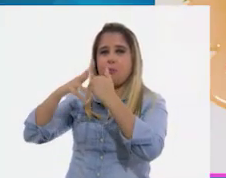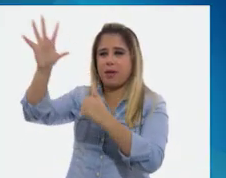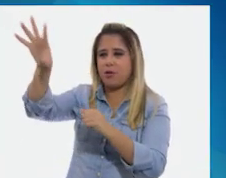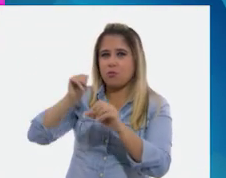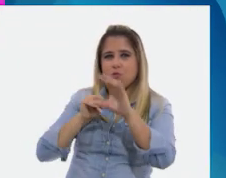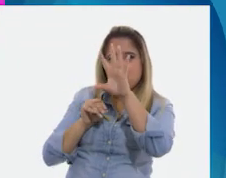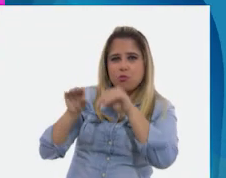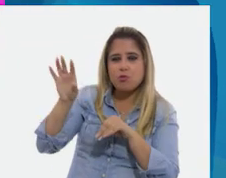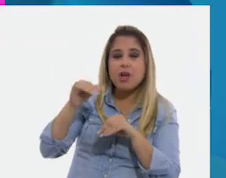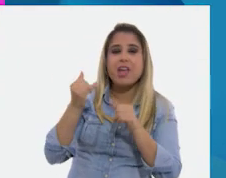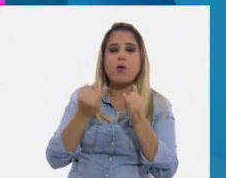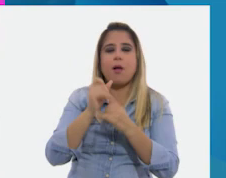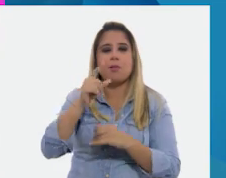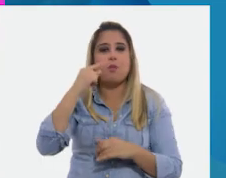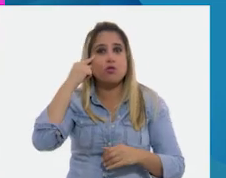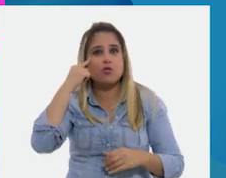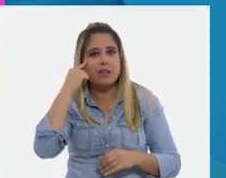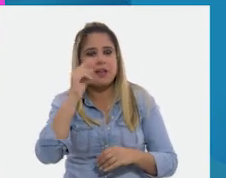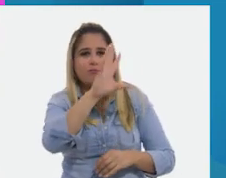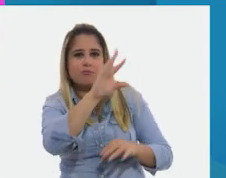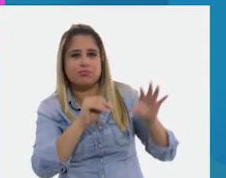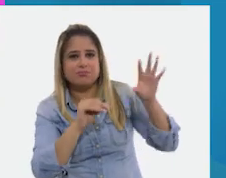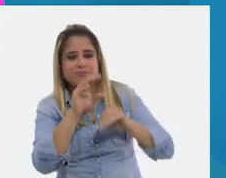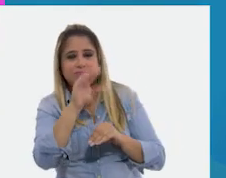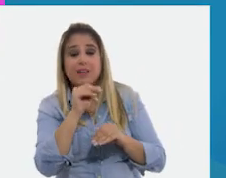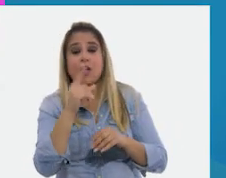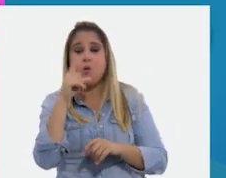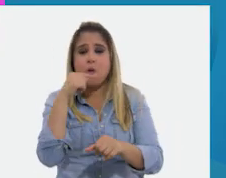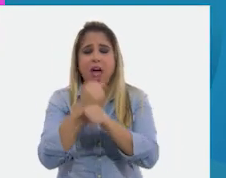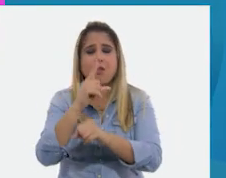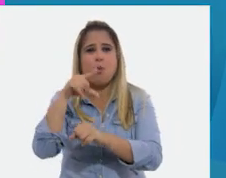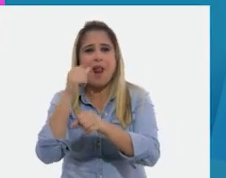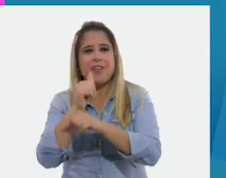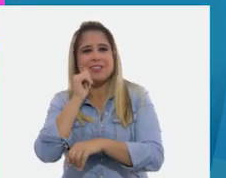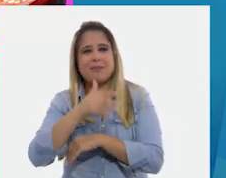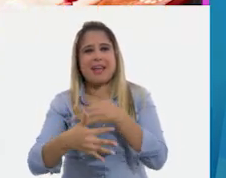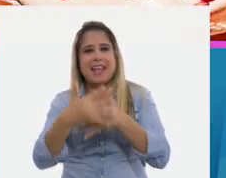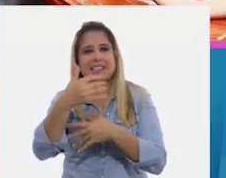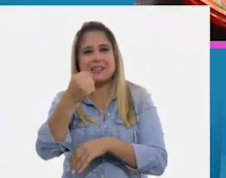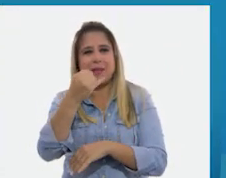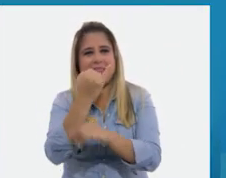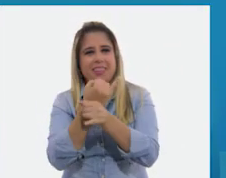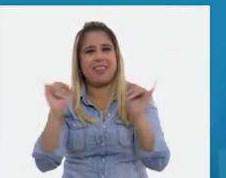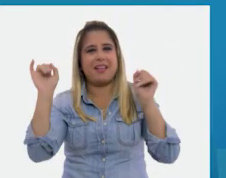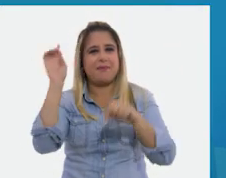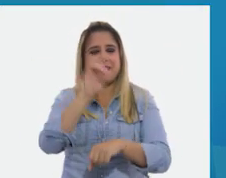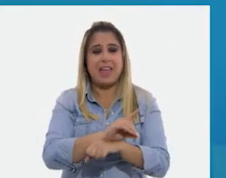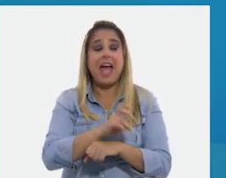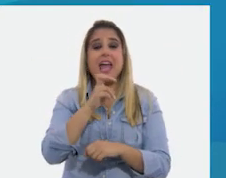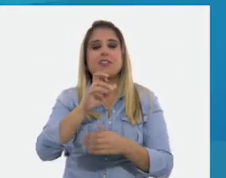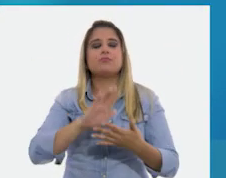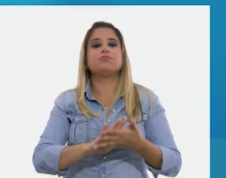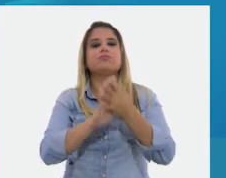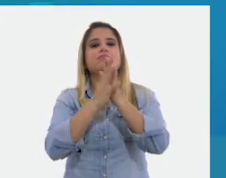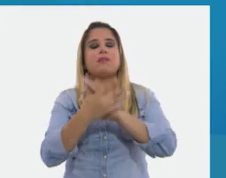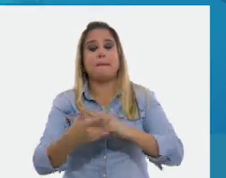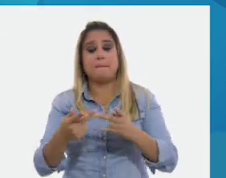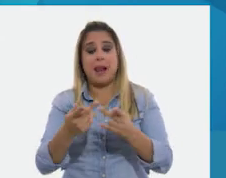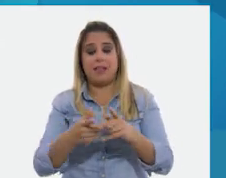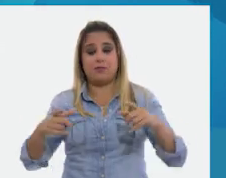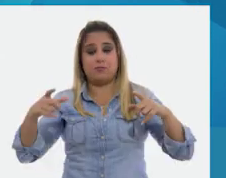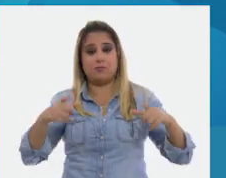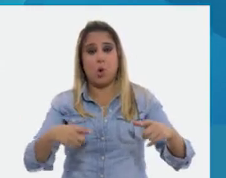la actualidad se prepara cada año para conmemorar la independencia de México y se ha convertido en un